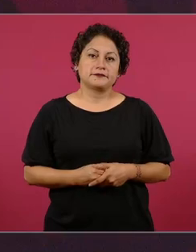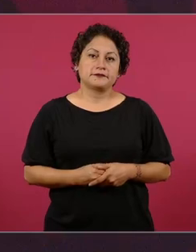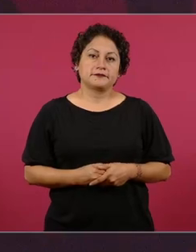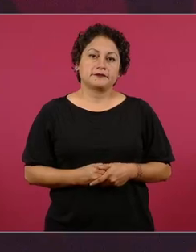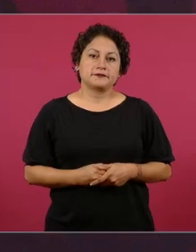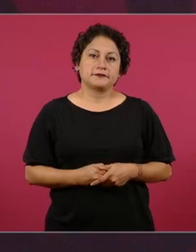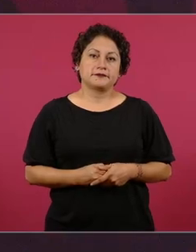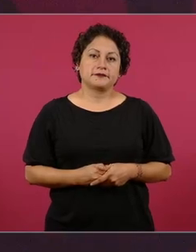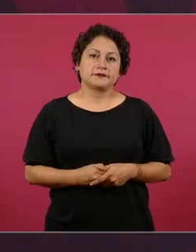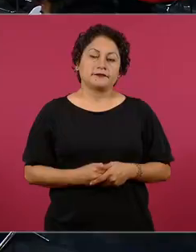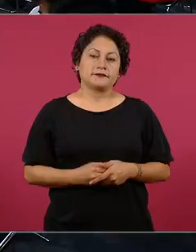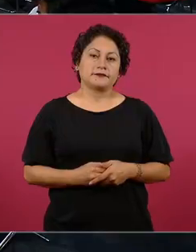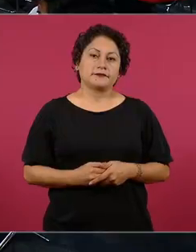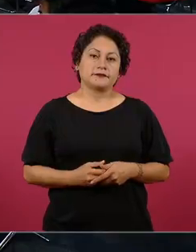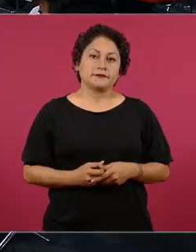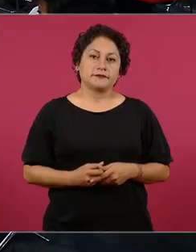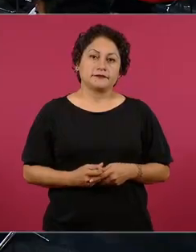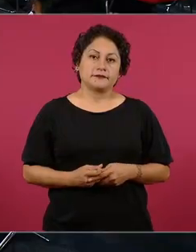yo